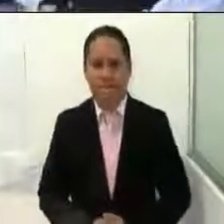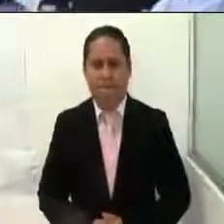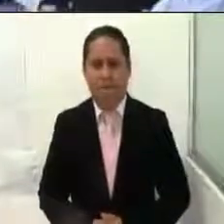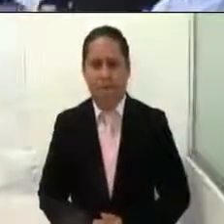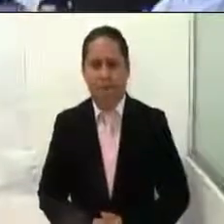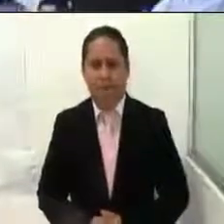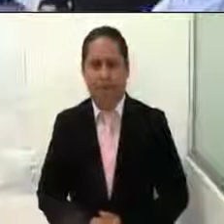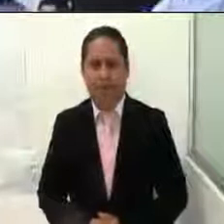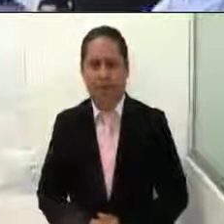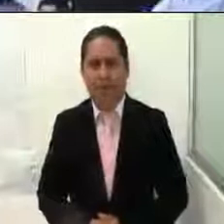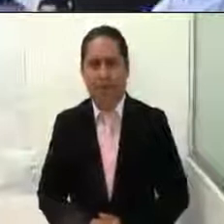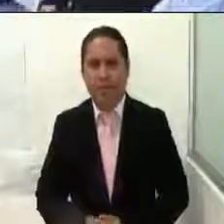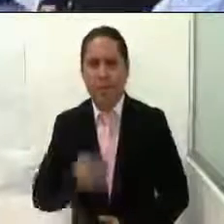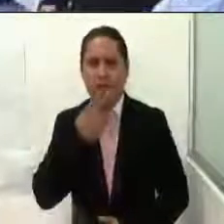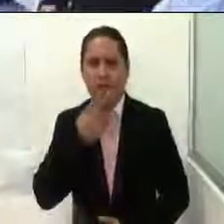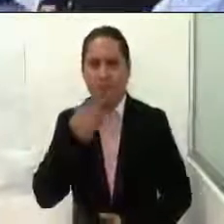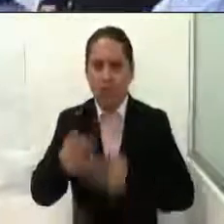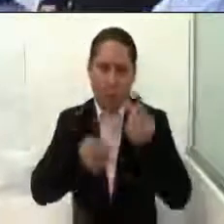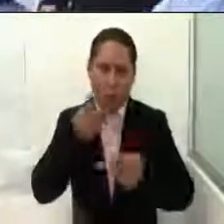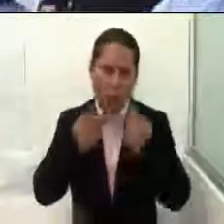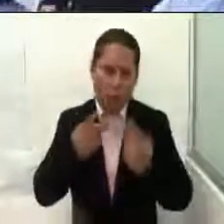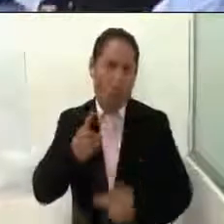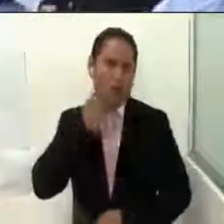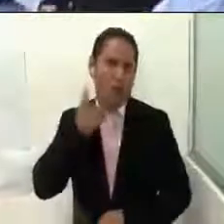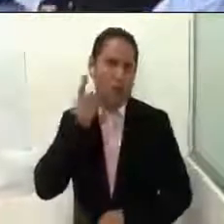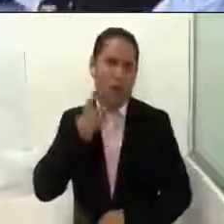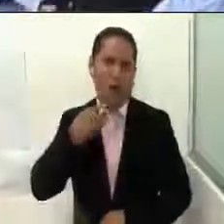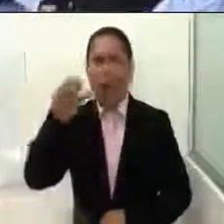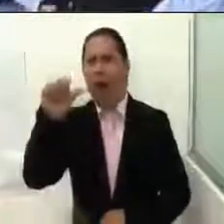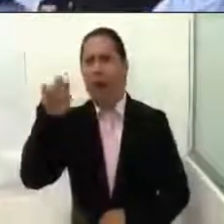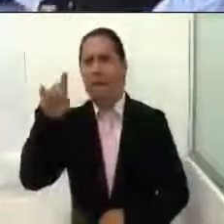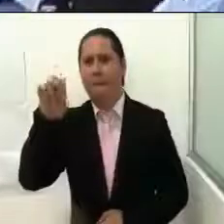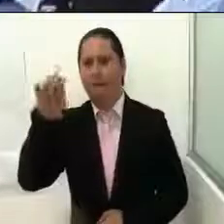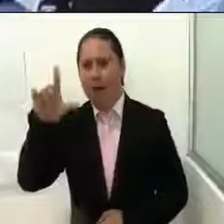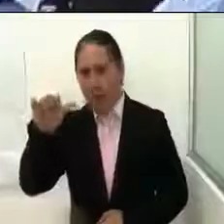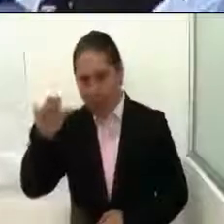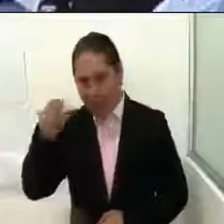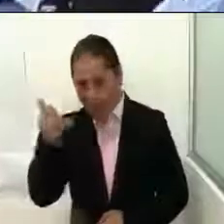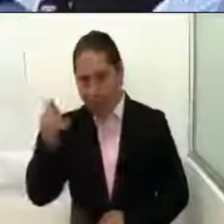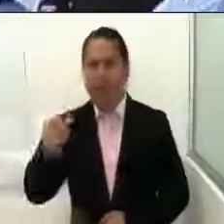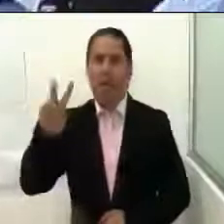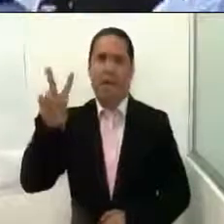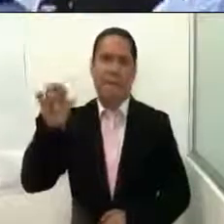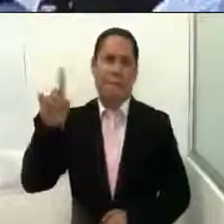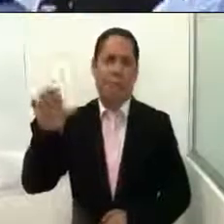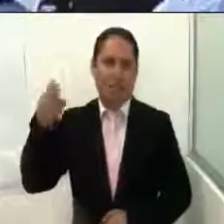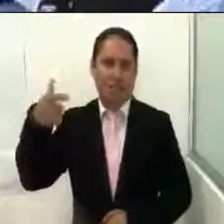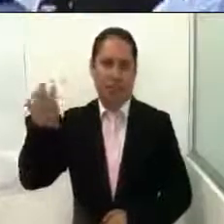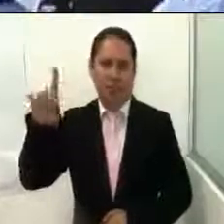tiene el uso de la palabra el ciudadano diputado and bear light vázquez gómez vicepresidente de esta comisión